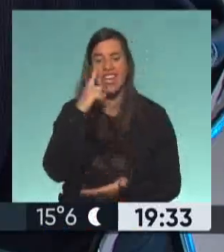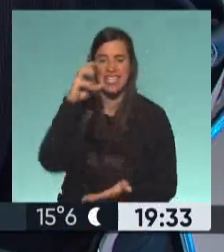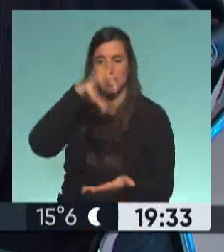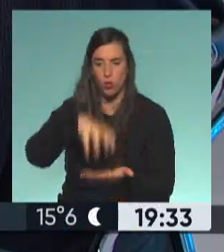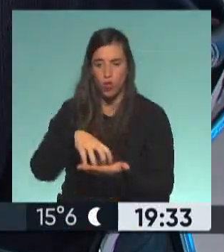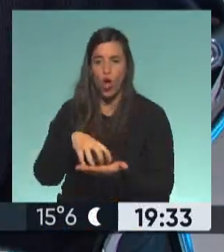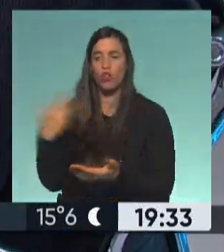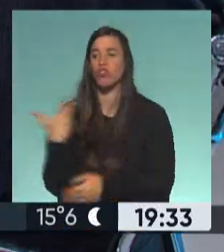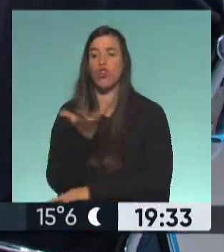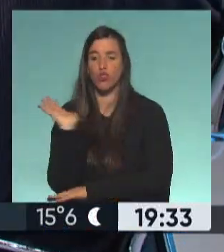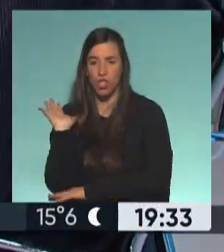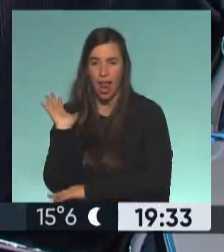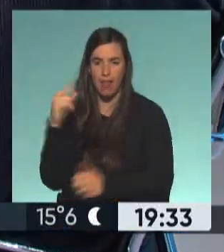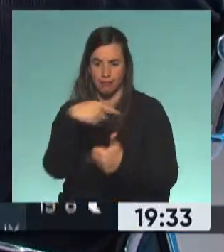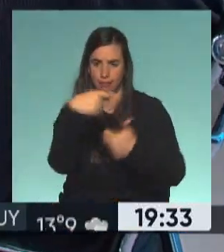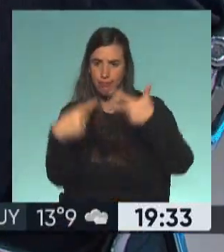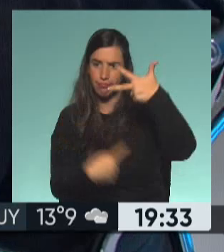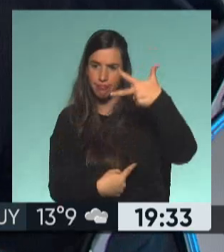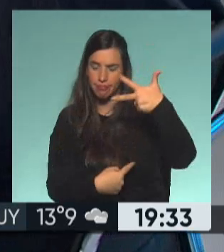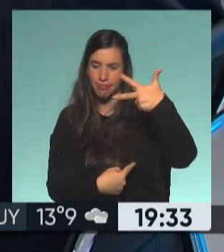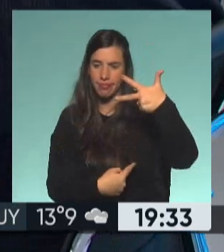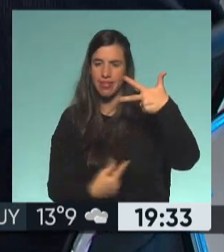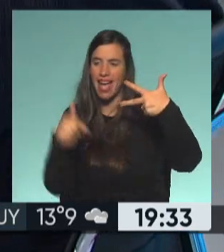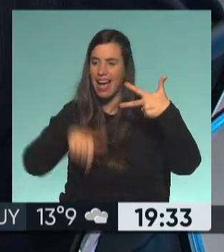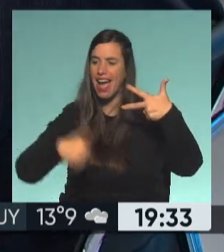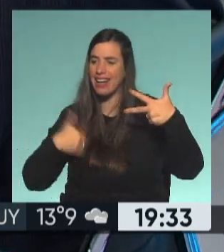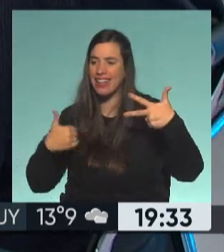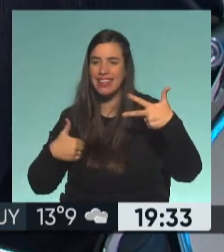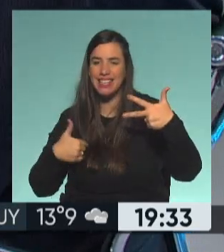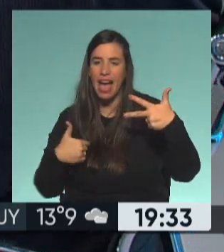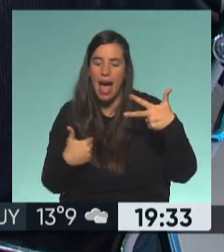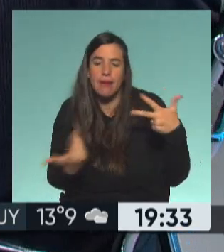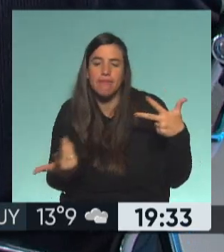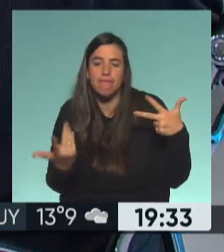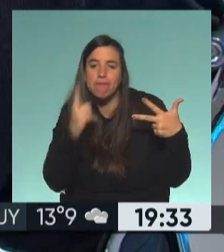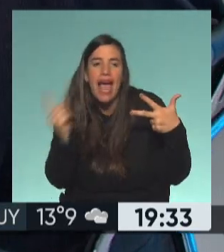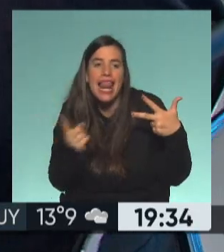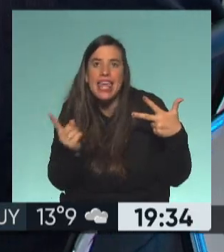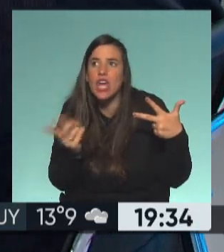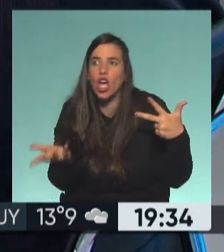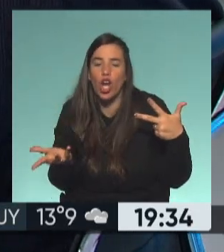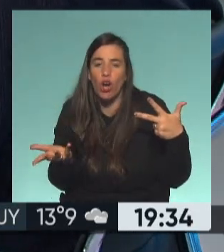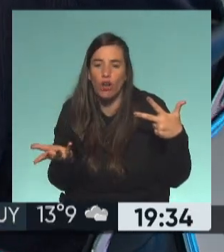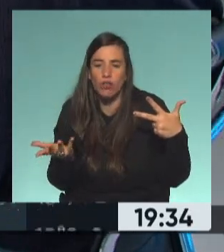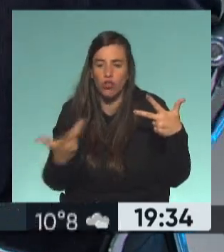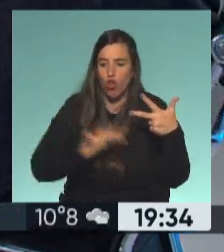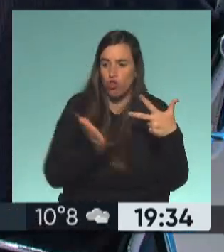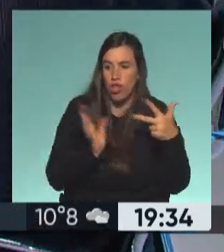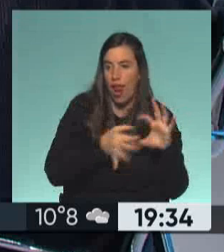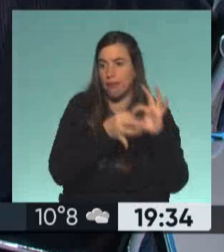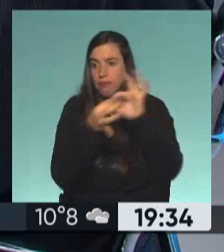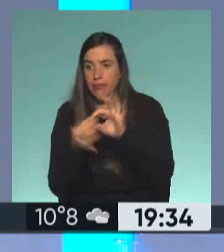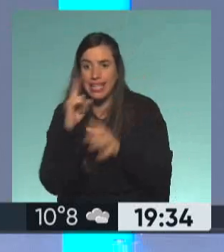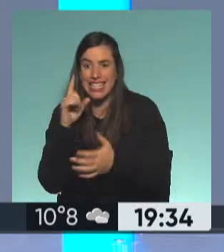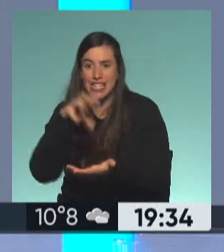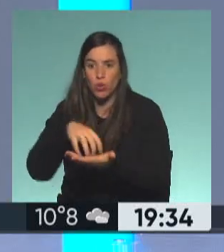qué dimensión la tenemos en la Argentina y qué nivel de peligro ves que de lo social pasemos a lo institucional? Sí,